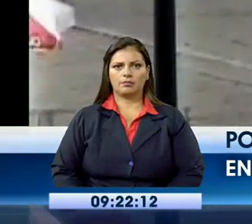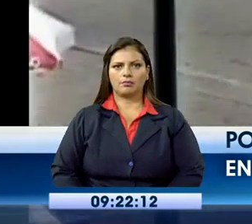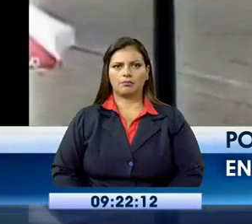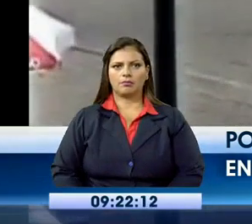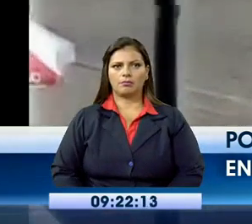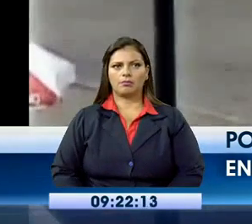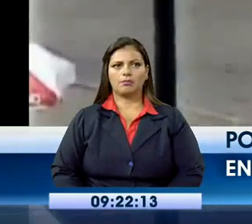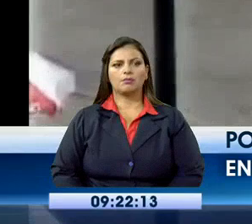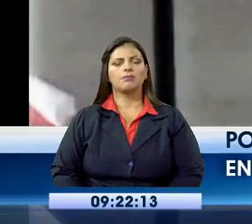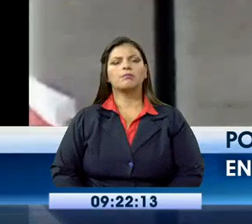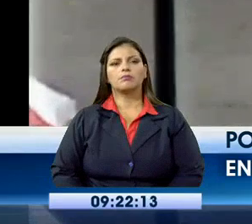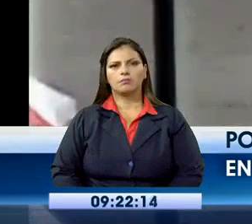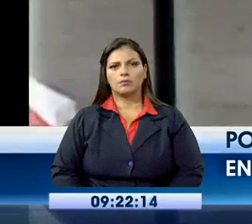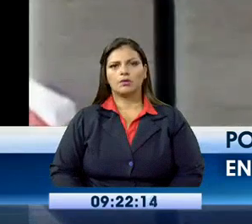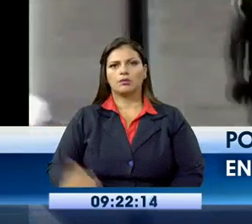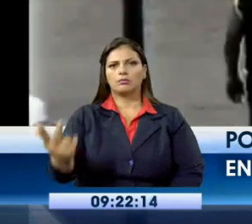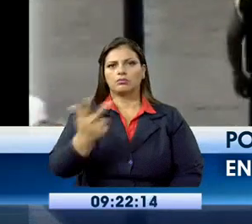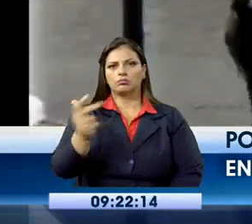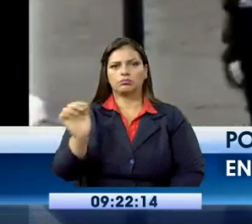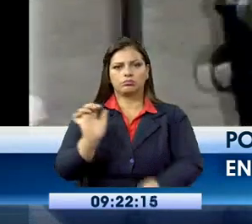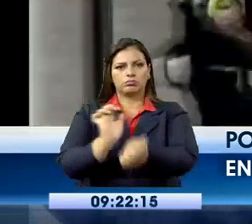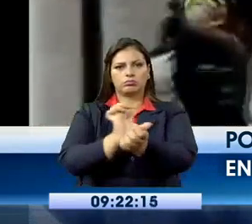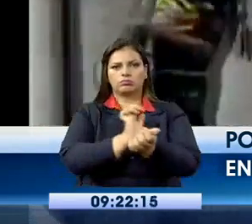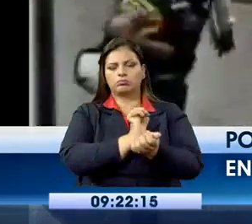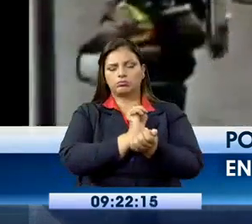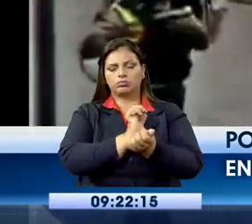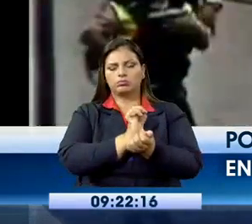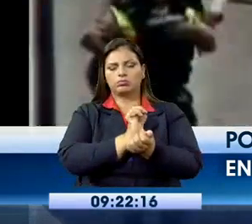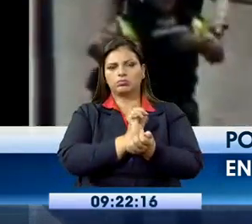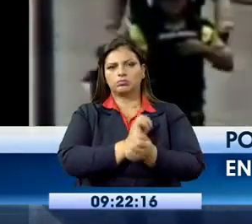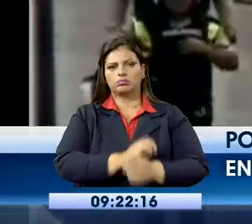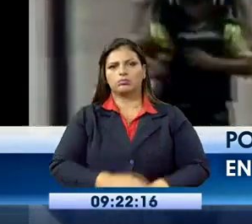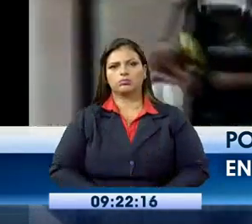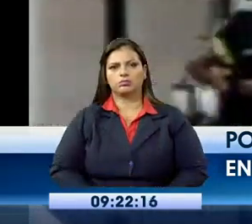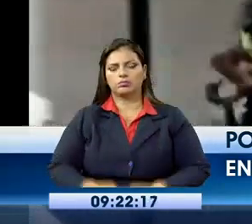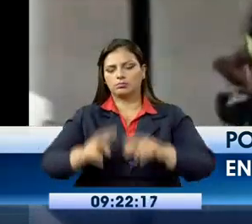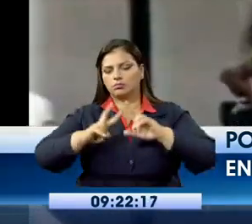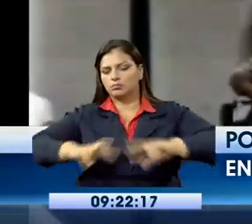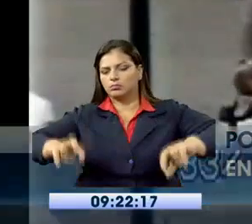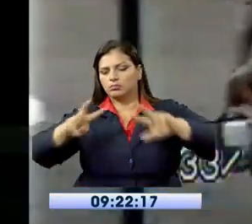Los individuos fueron detenidos para investigaciones, informó Julio César Saona.